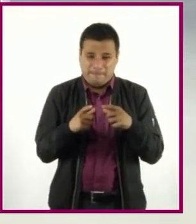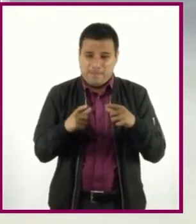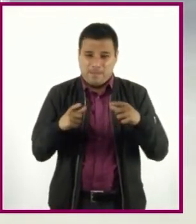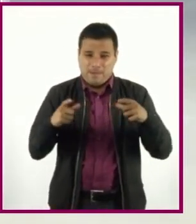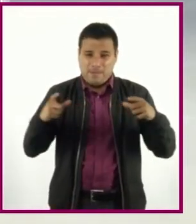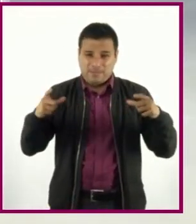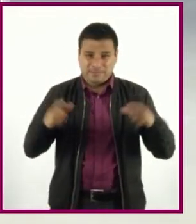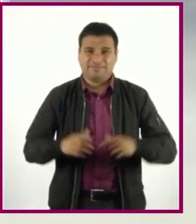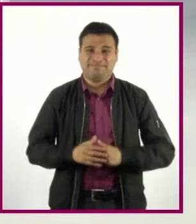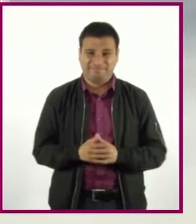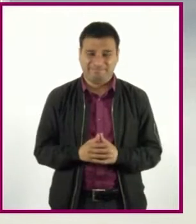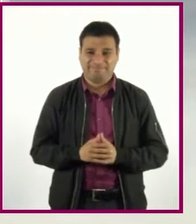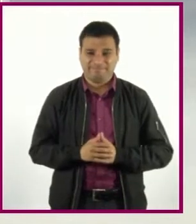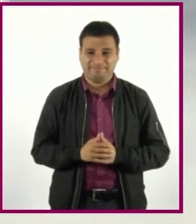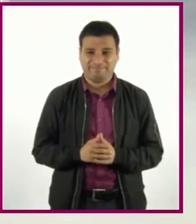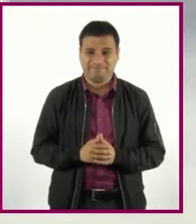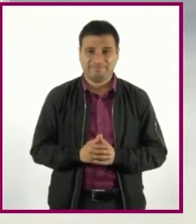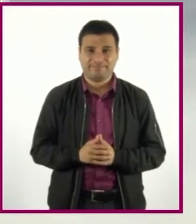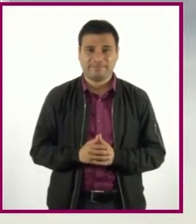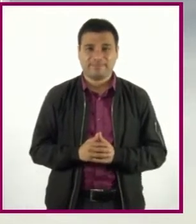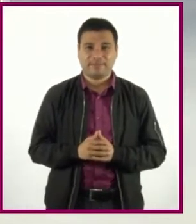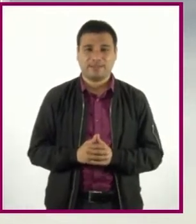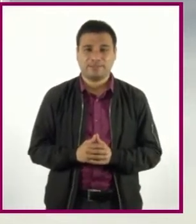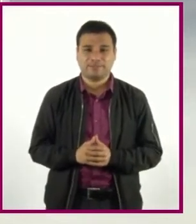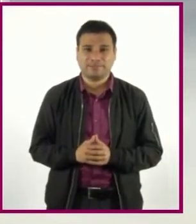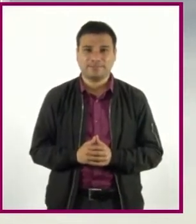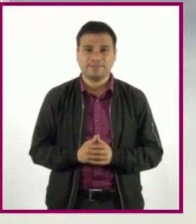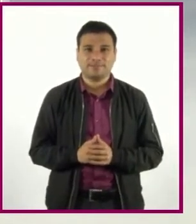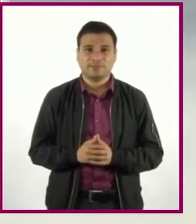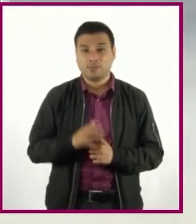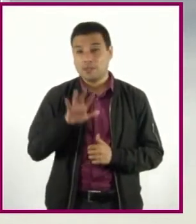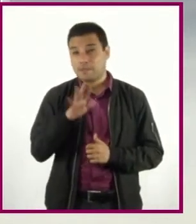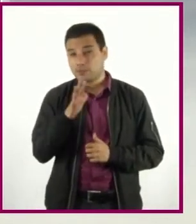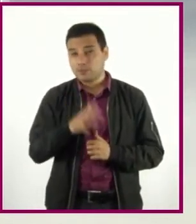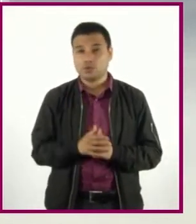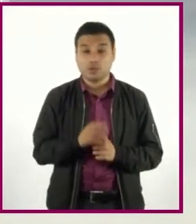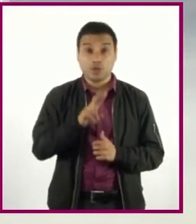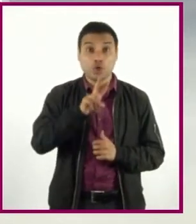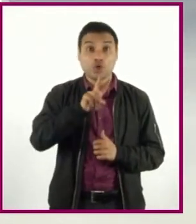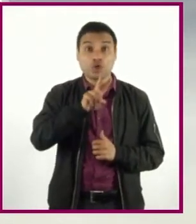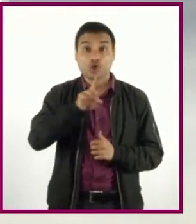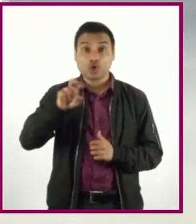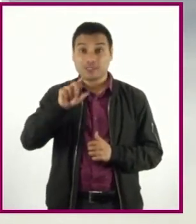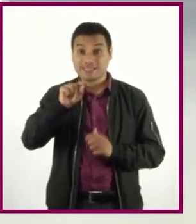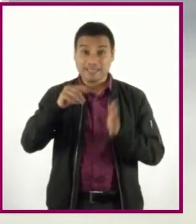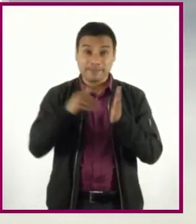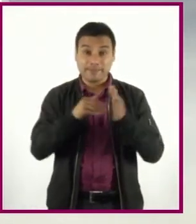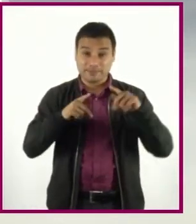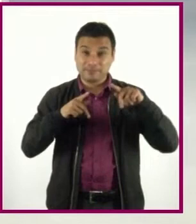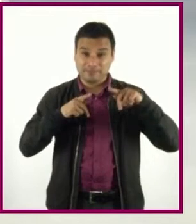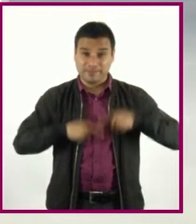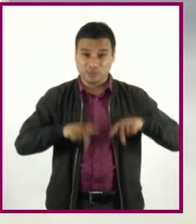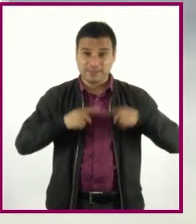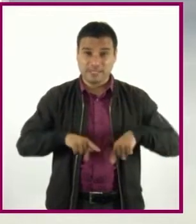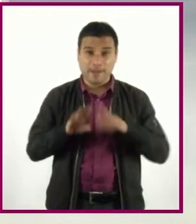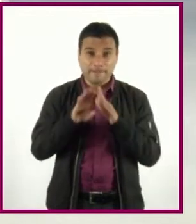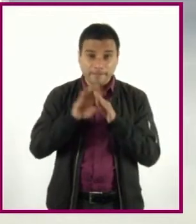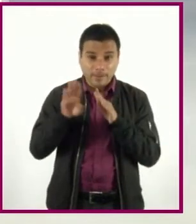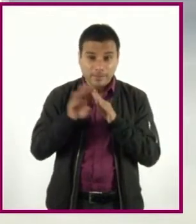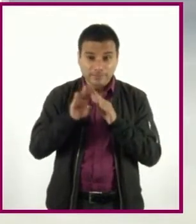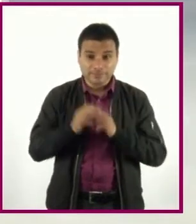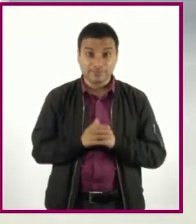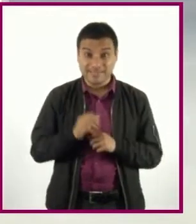al sudoeste de Siria, provocando el desplazamiento de al menos 270,000 personas. De estas,